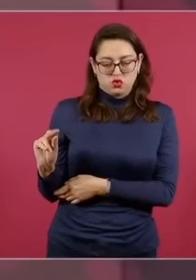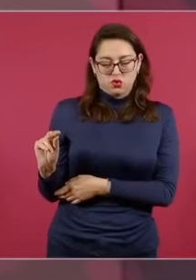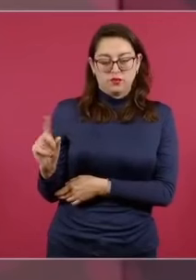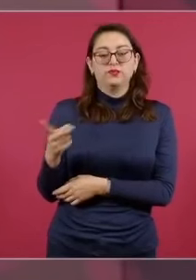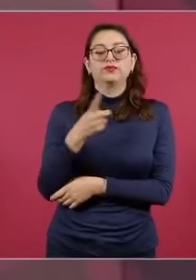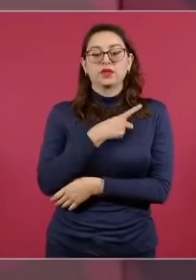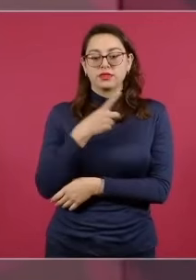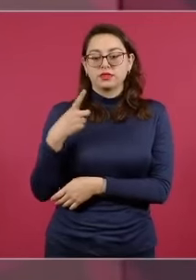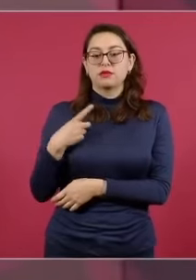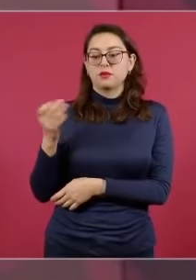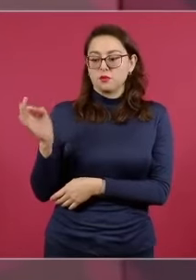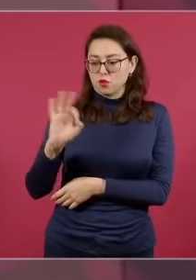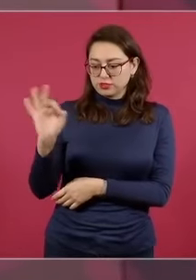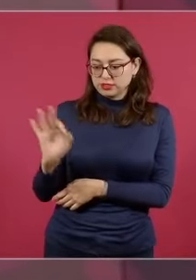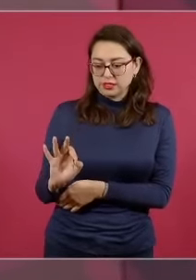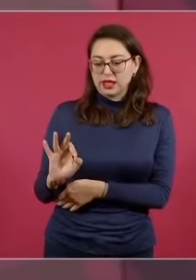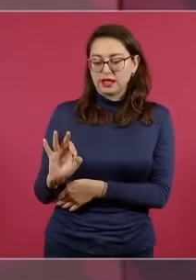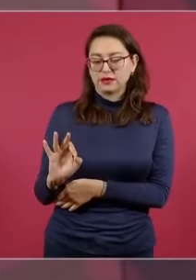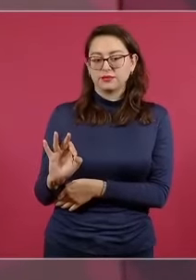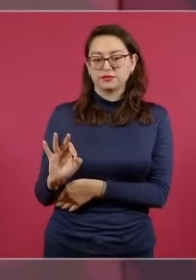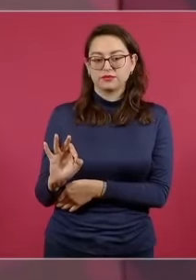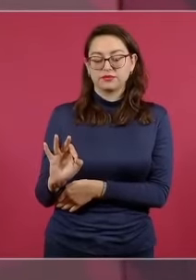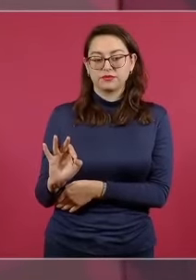tiene un nombre,